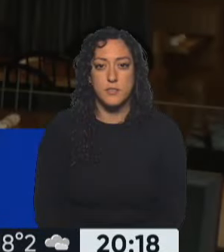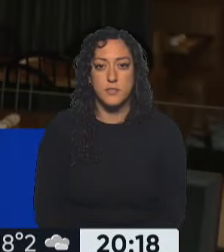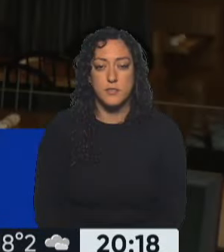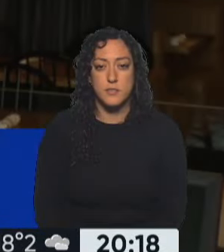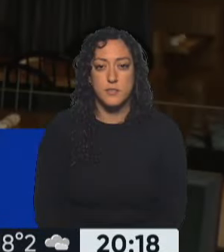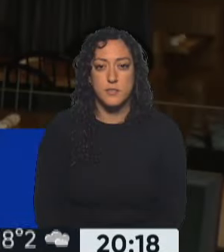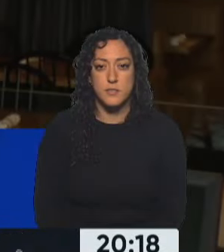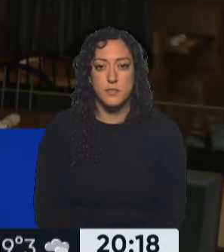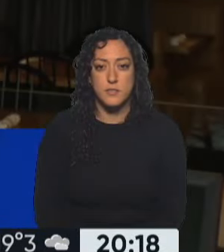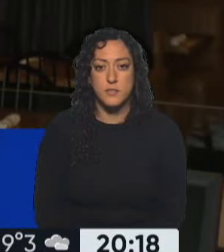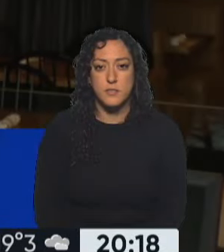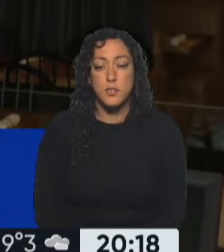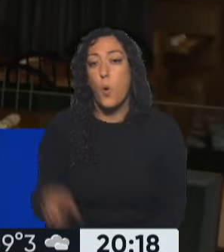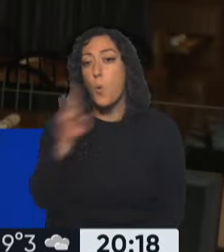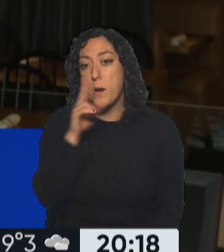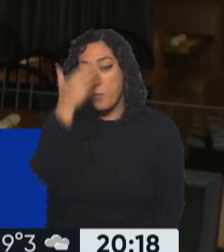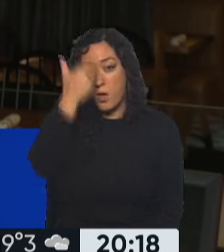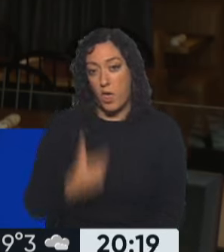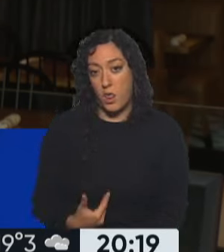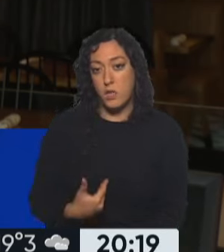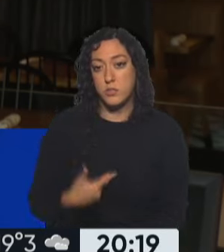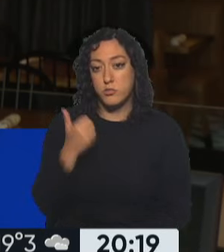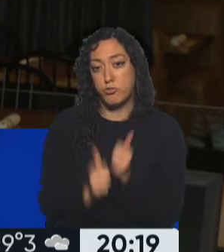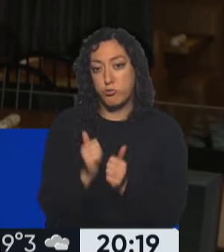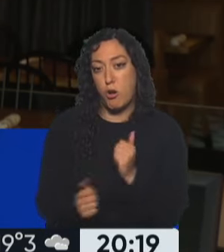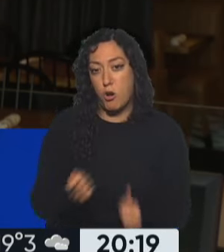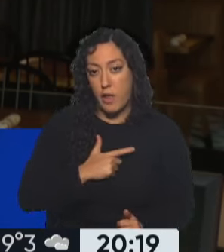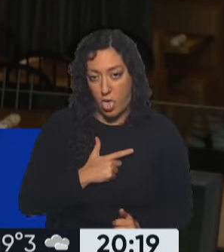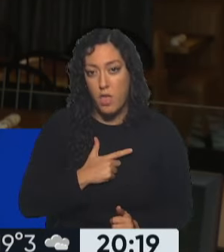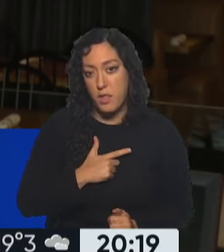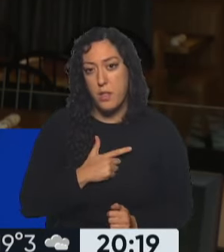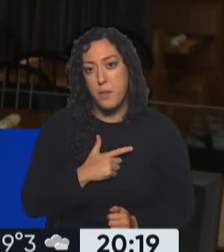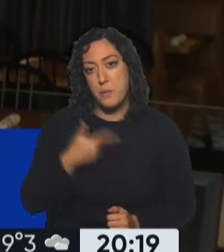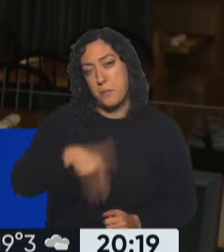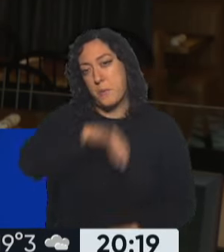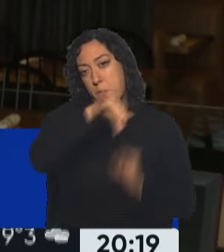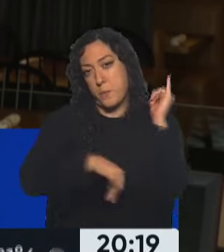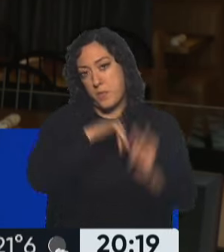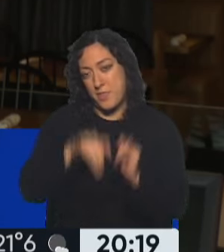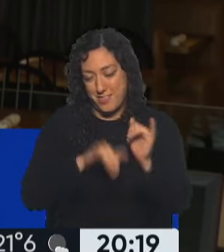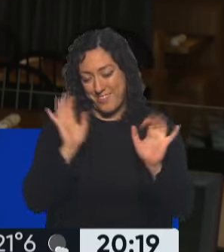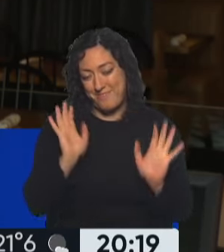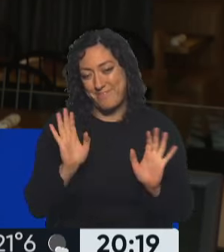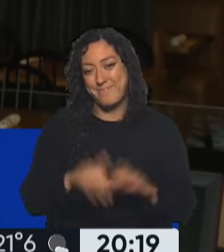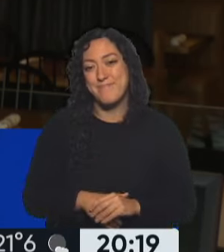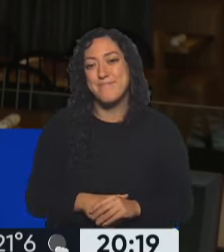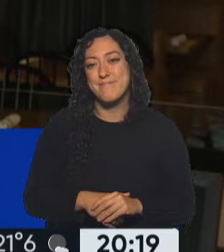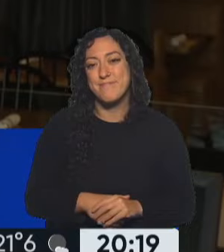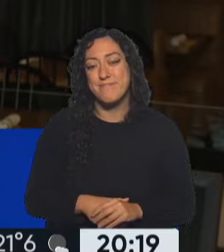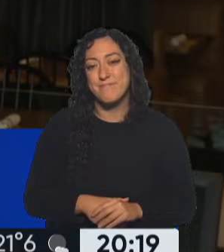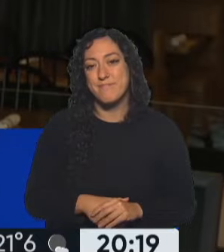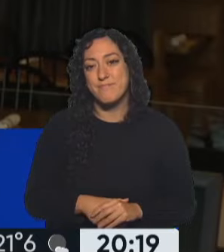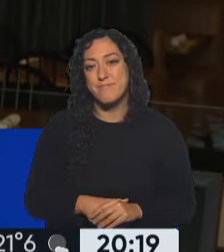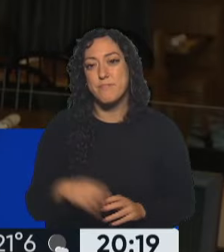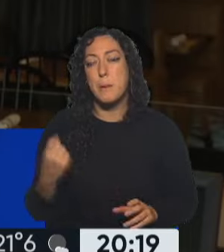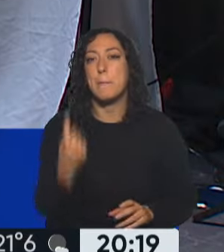Historia de una mujer que soy yo, que bueno, ya se contará para que la vengan a ver en la historia y en la obra, pero bueno, es